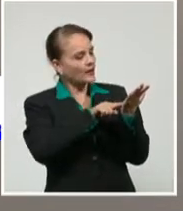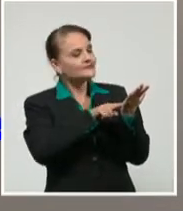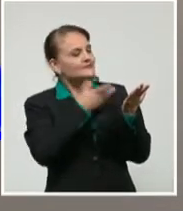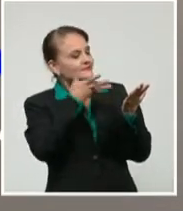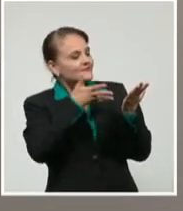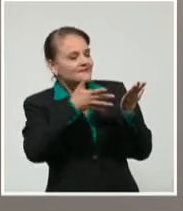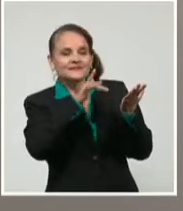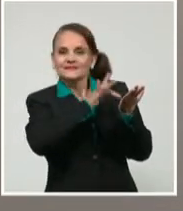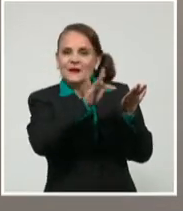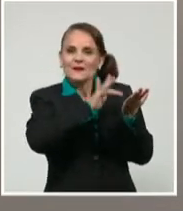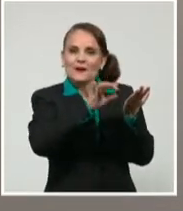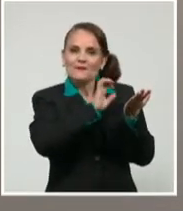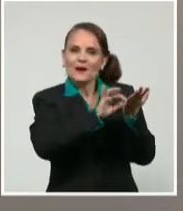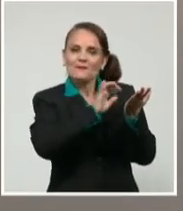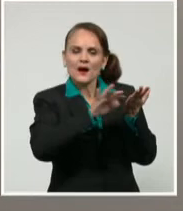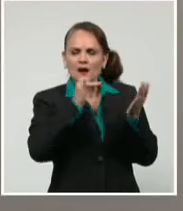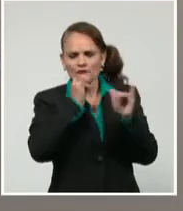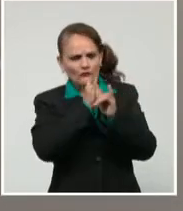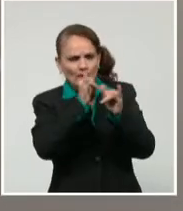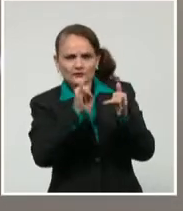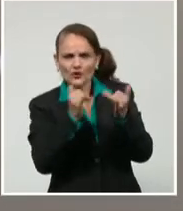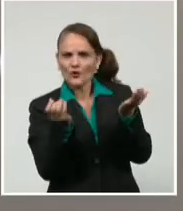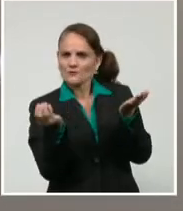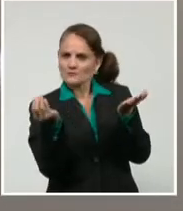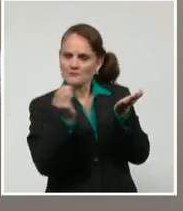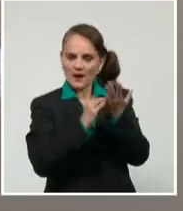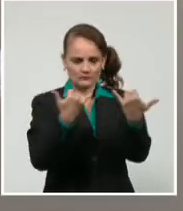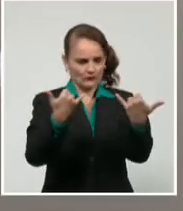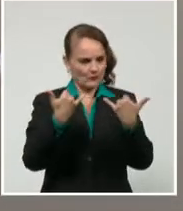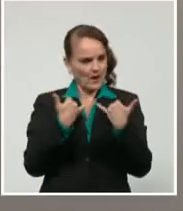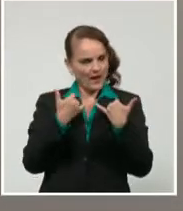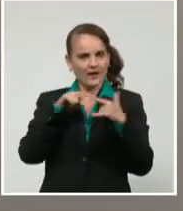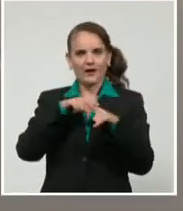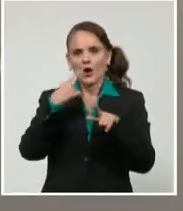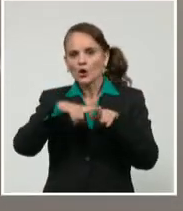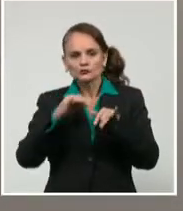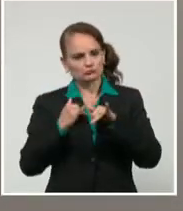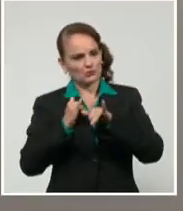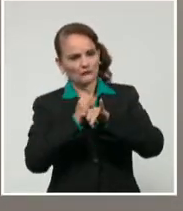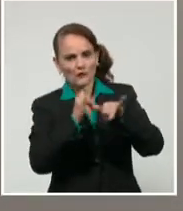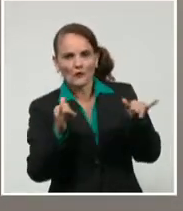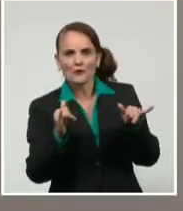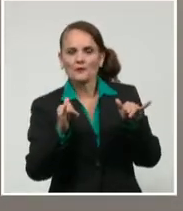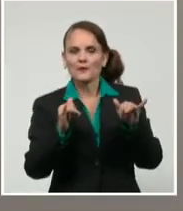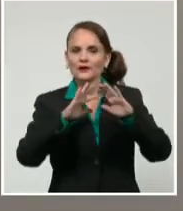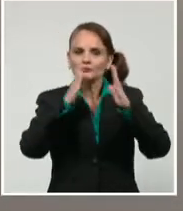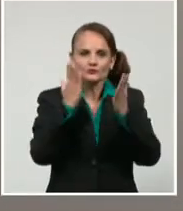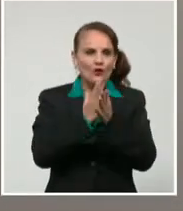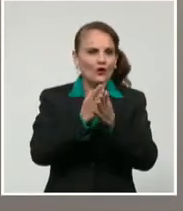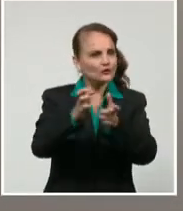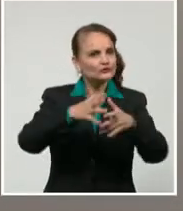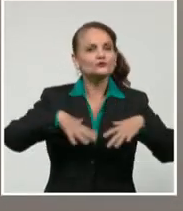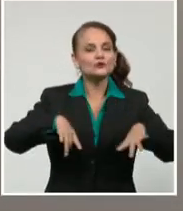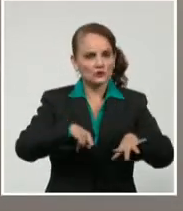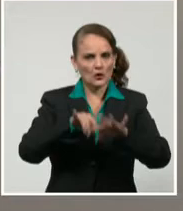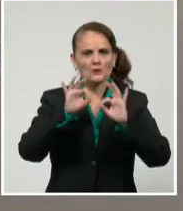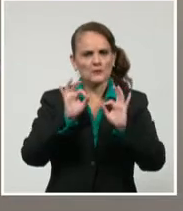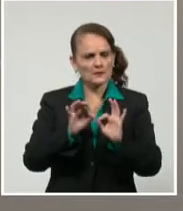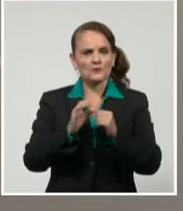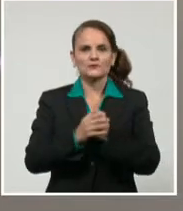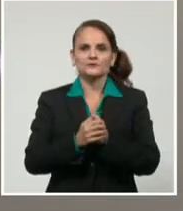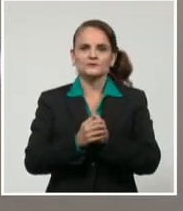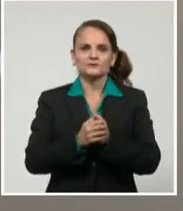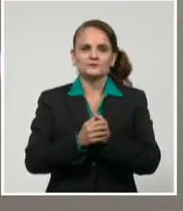vivencias, que reciban información de otras, de todos los aspectos de la esfera social,